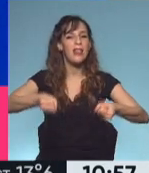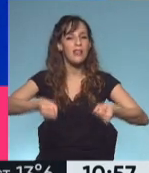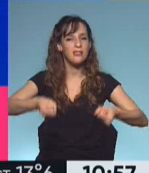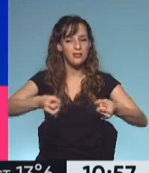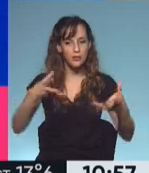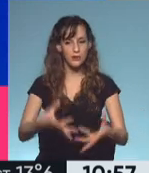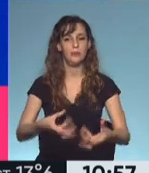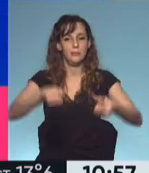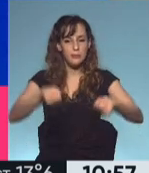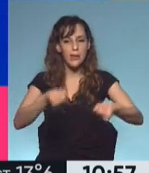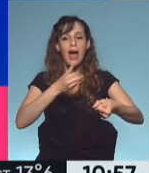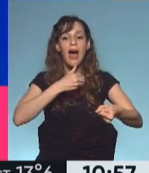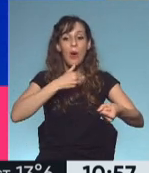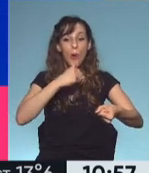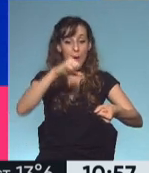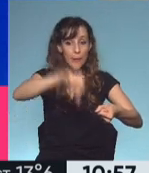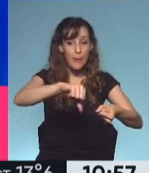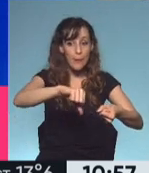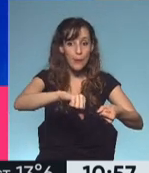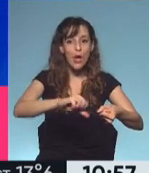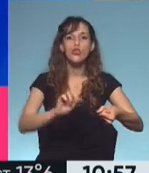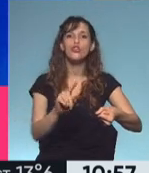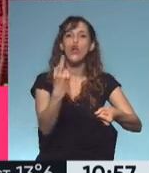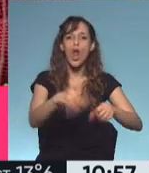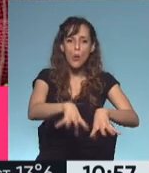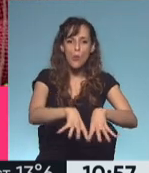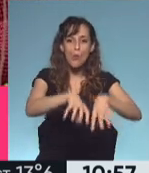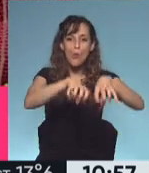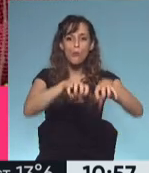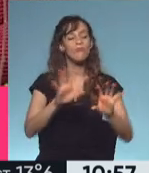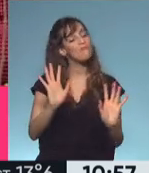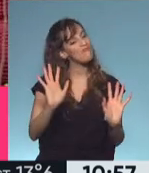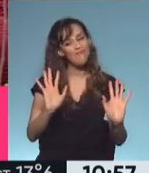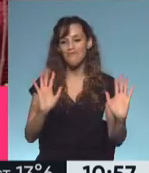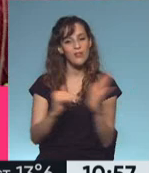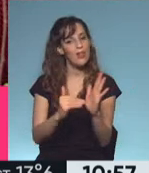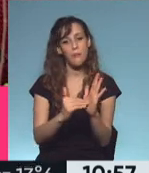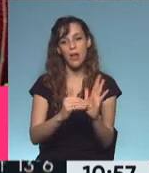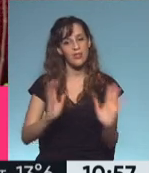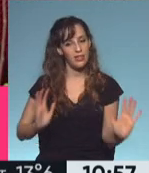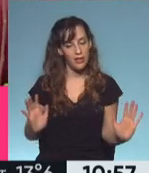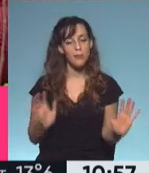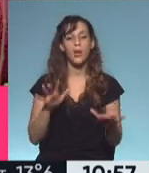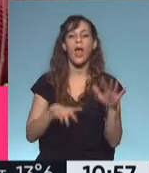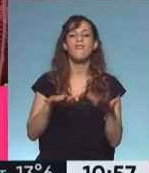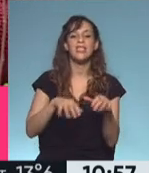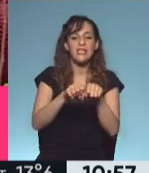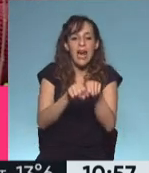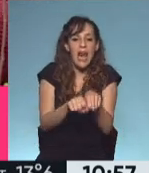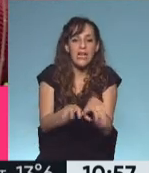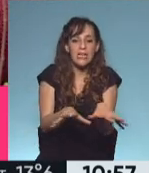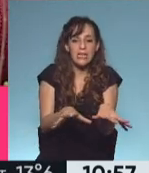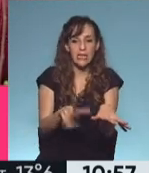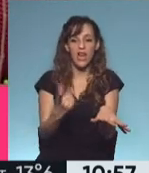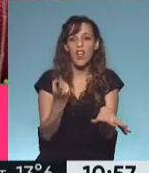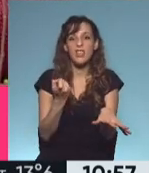Sí, depende de dónde la pongas, no es del todo recomendable, porque a veces las raíces necesitan respirar, entonces